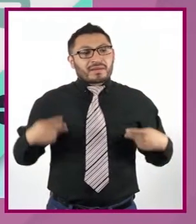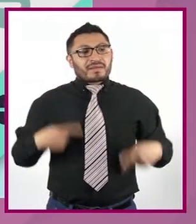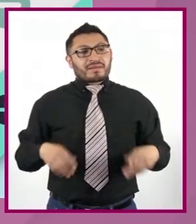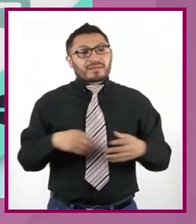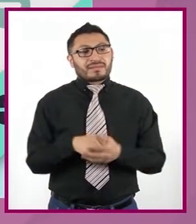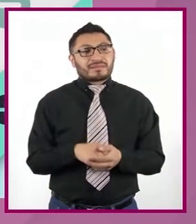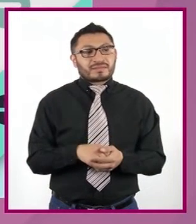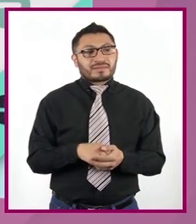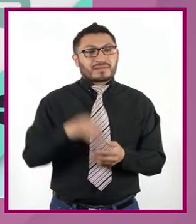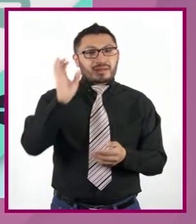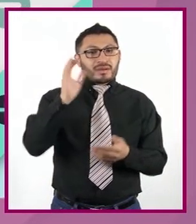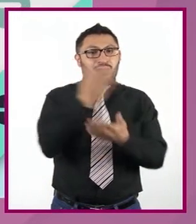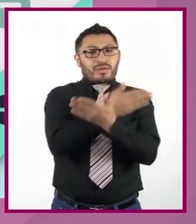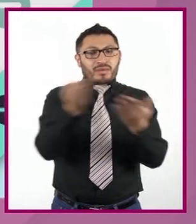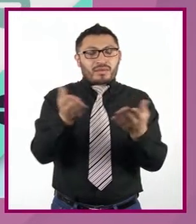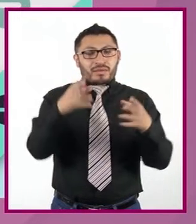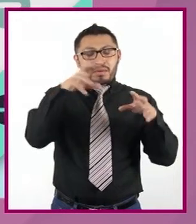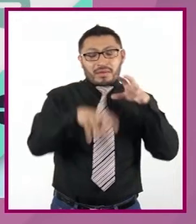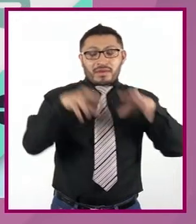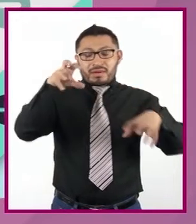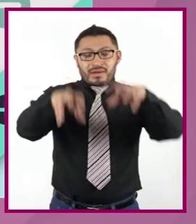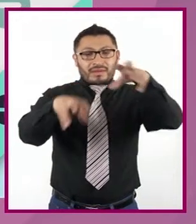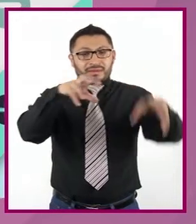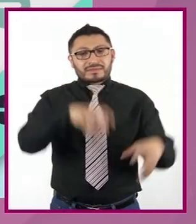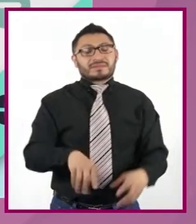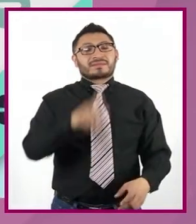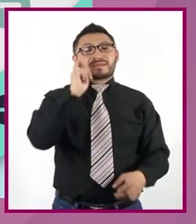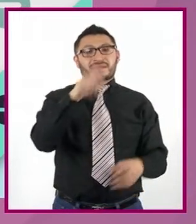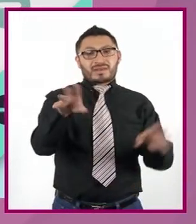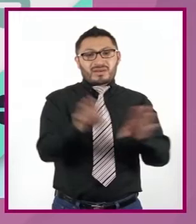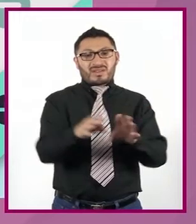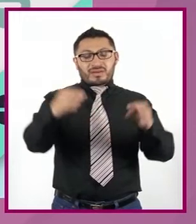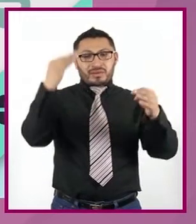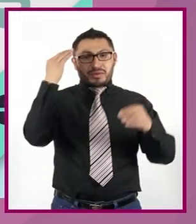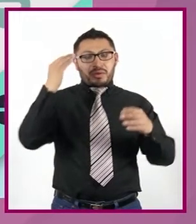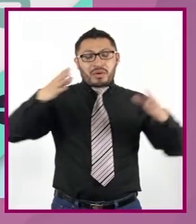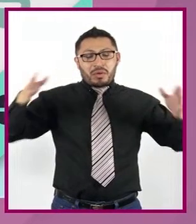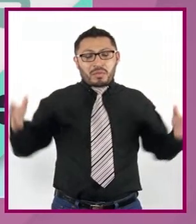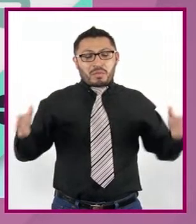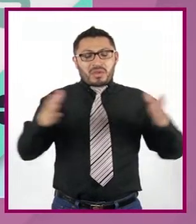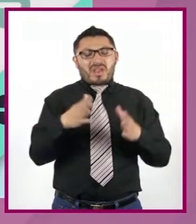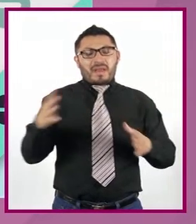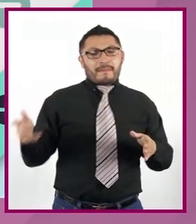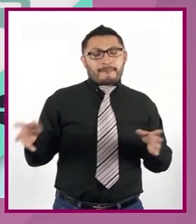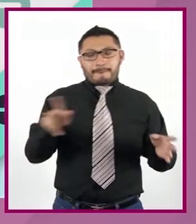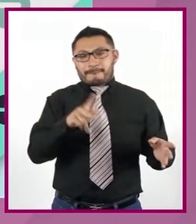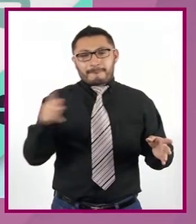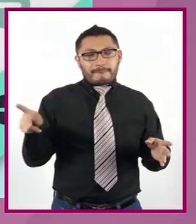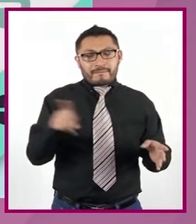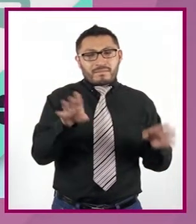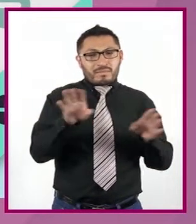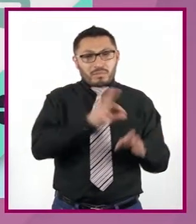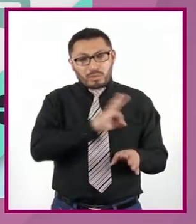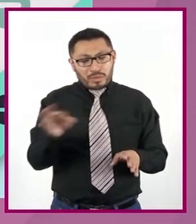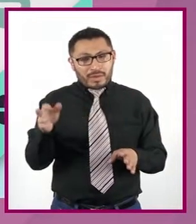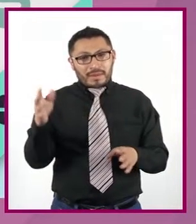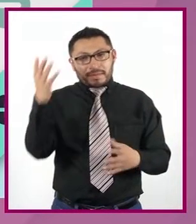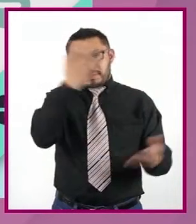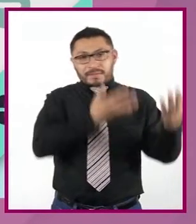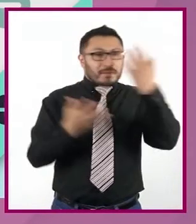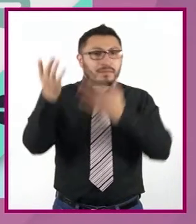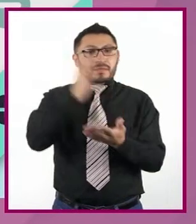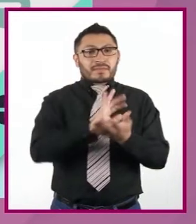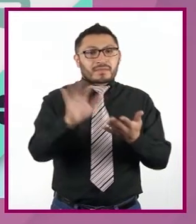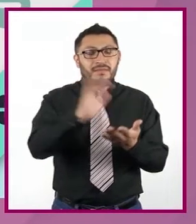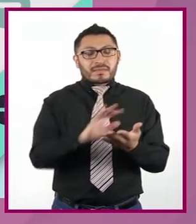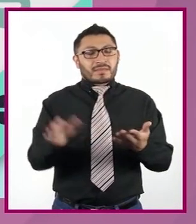ustedes. Cuando los sectores o porciones son de tamaño similar, pueden generar una confusión al leer